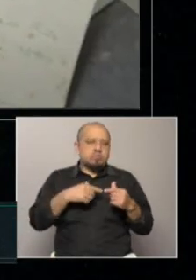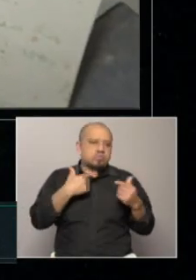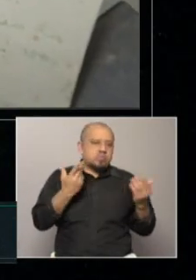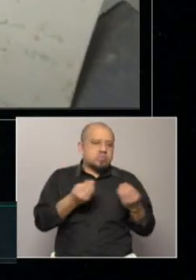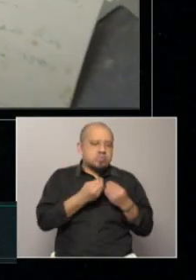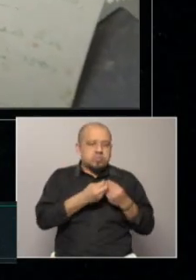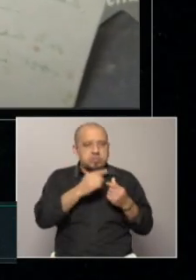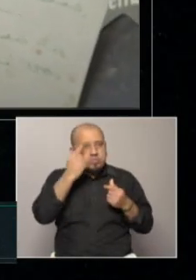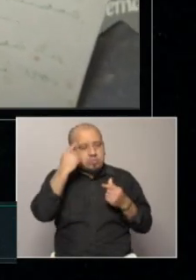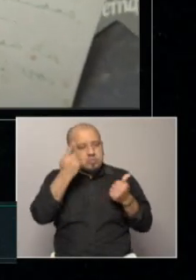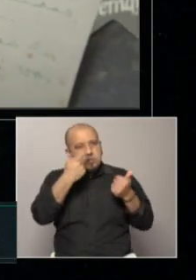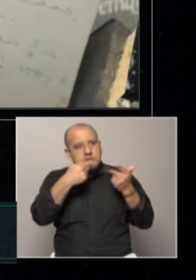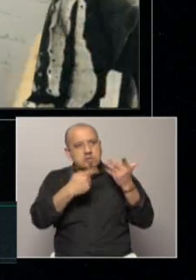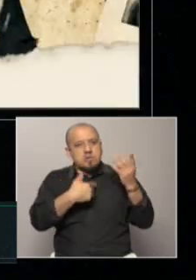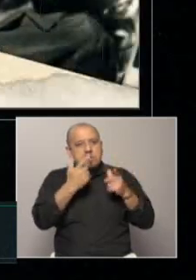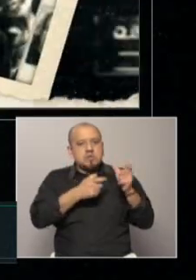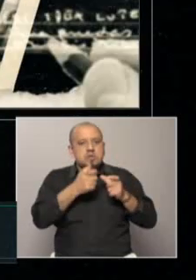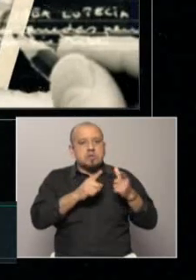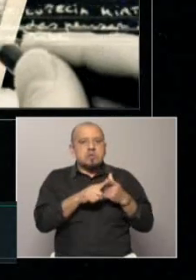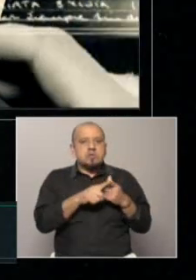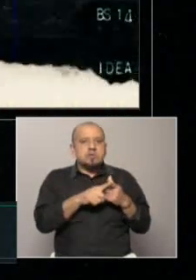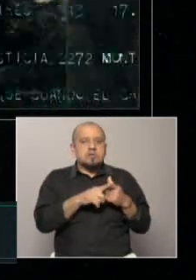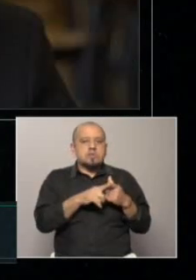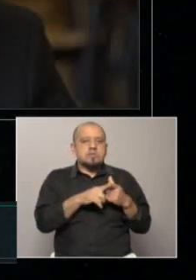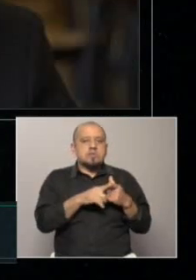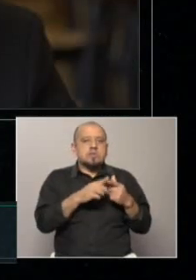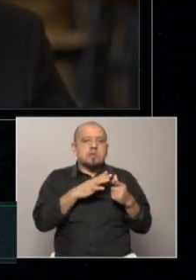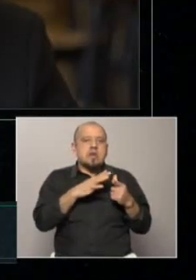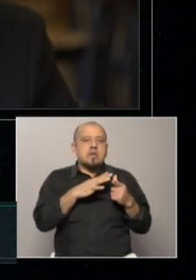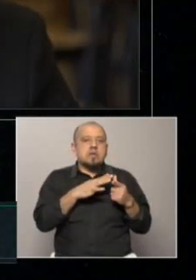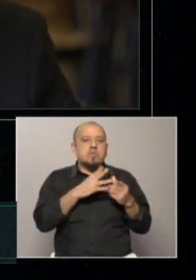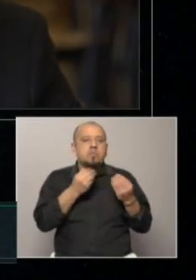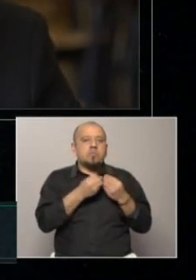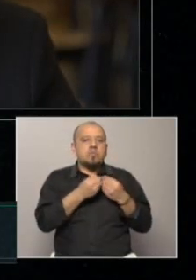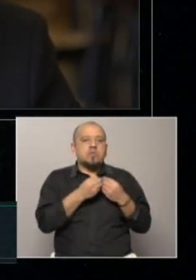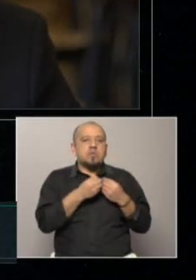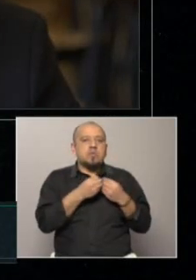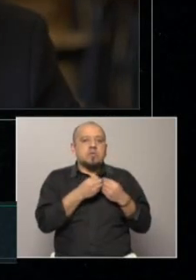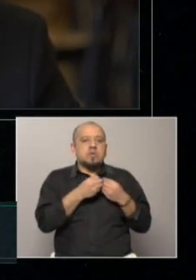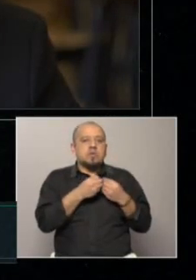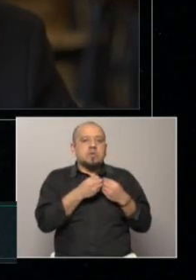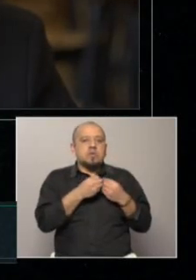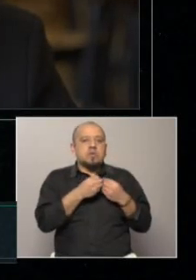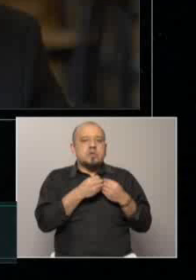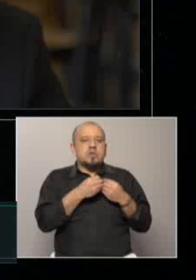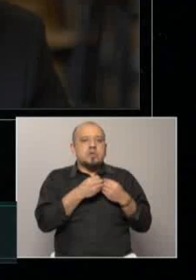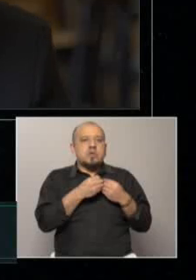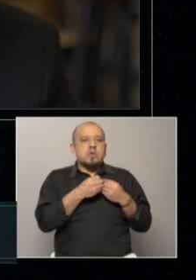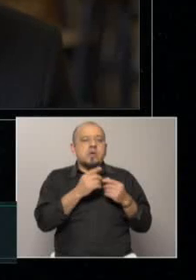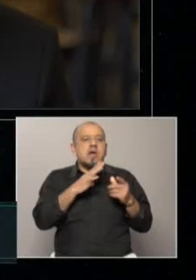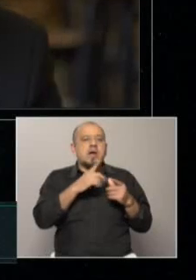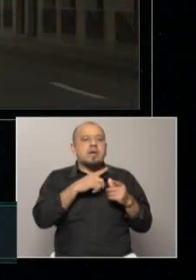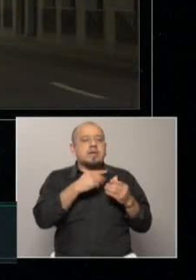de, me estoy olvidando, pero la verdad que un montón de gente. Hay tremenda, mucho, hay mucho material. Hay material de archivo, del